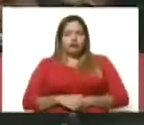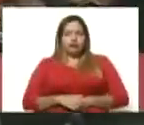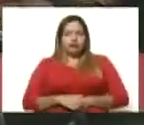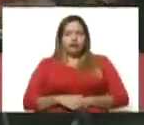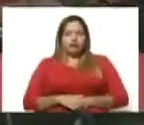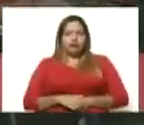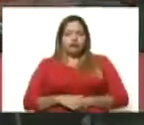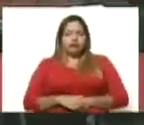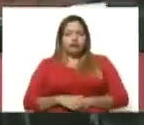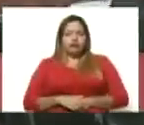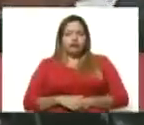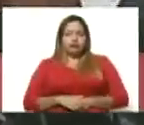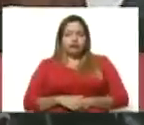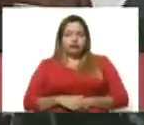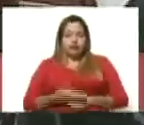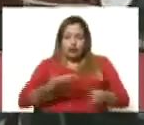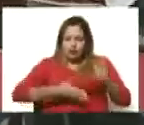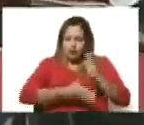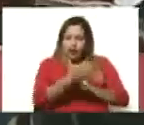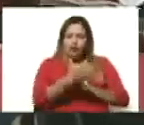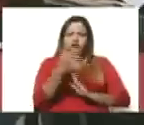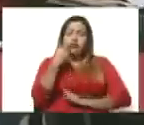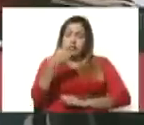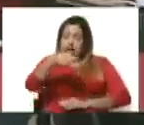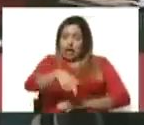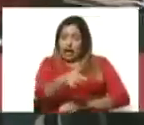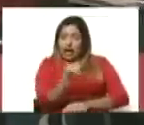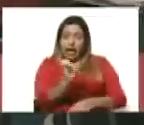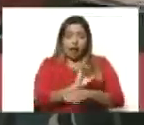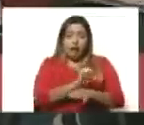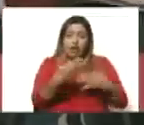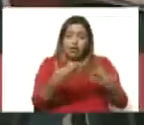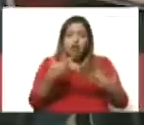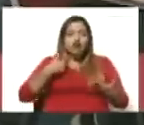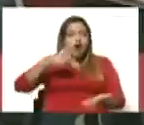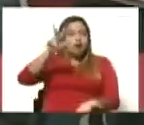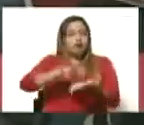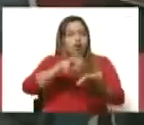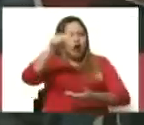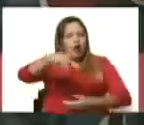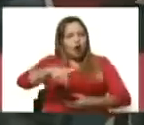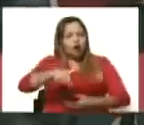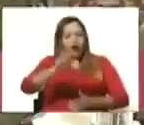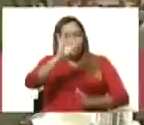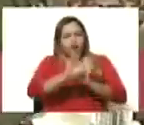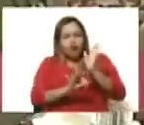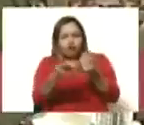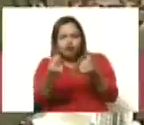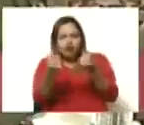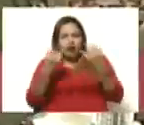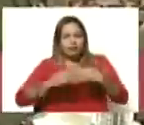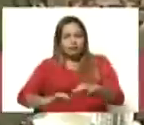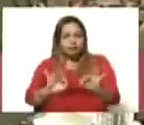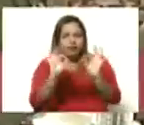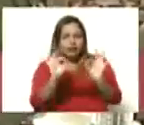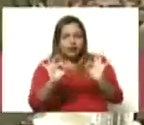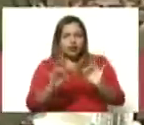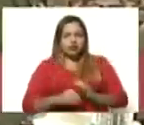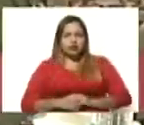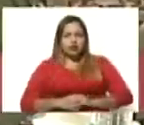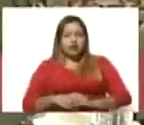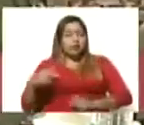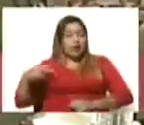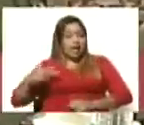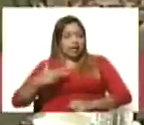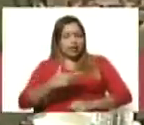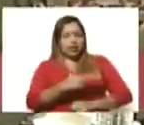Vamos a ponernos y declararnos en emergencia. He aprobado hoy un fondo económico especial para Las